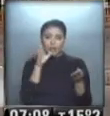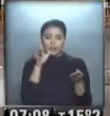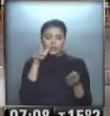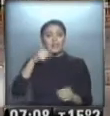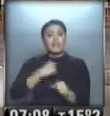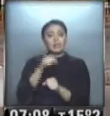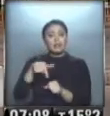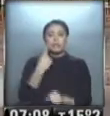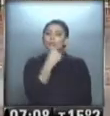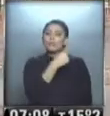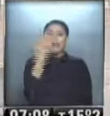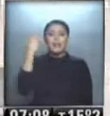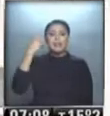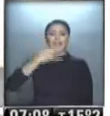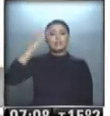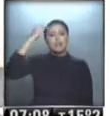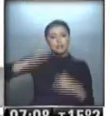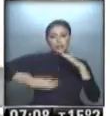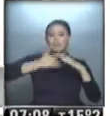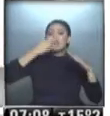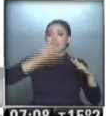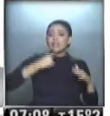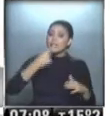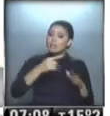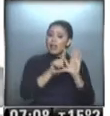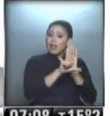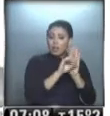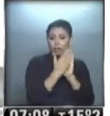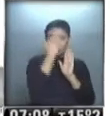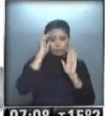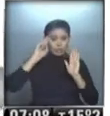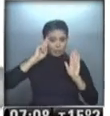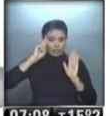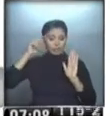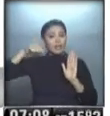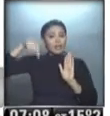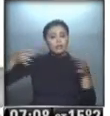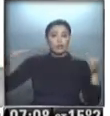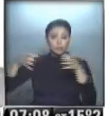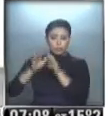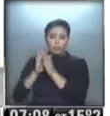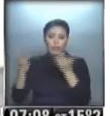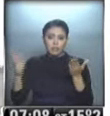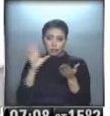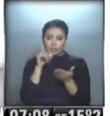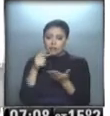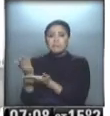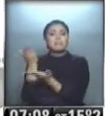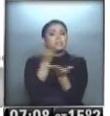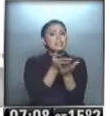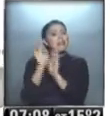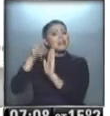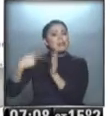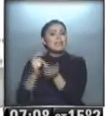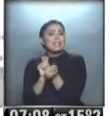de una semana del fallo de la Corte Suprema que reconoció la constitucionalidad de la ley de medios. El multimedio presentó un plan